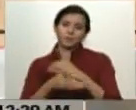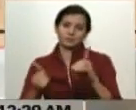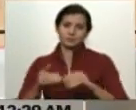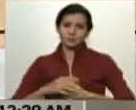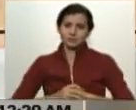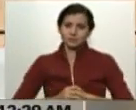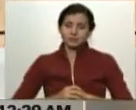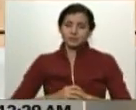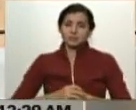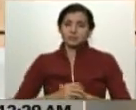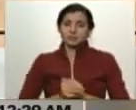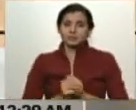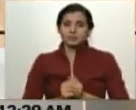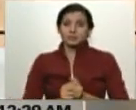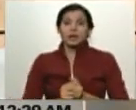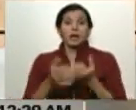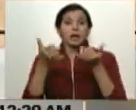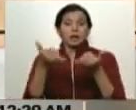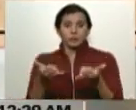En este momento